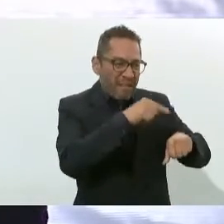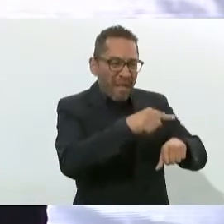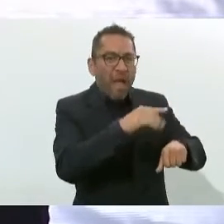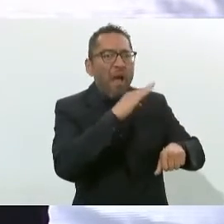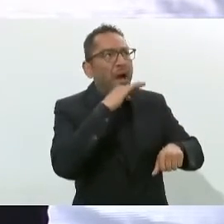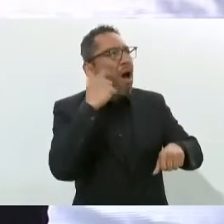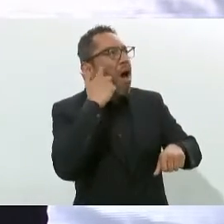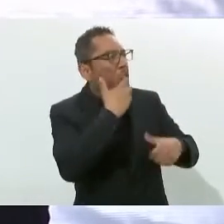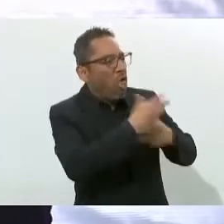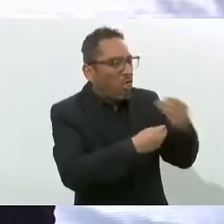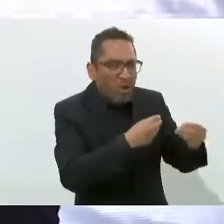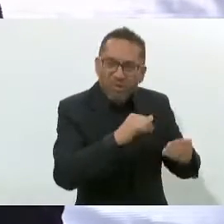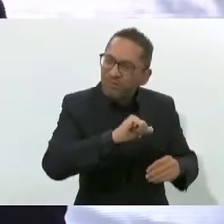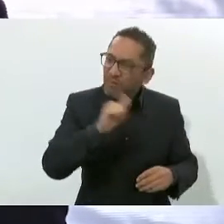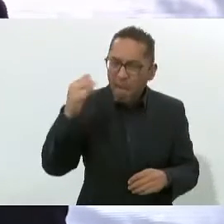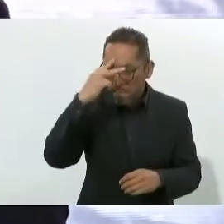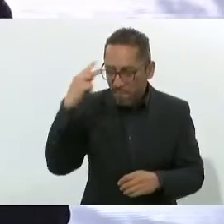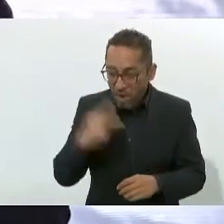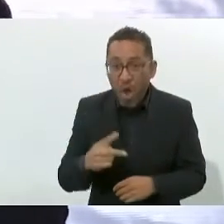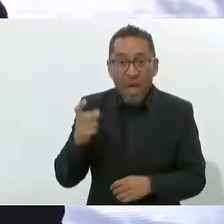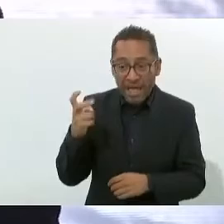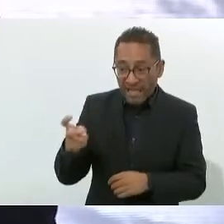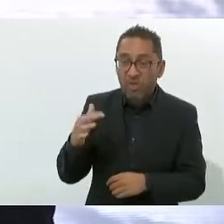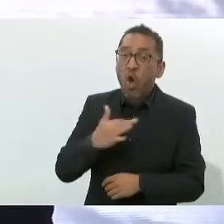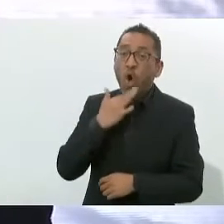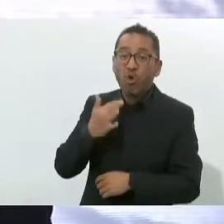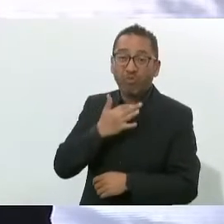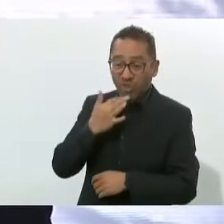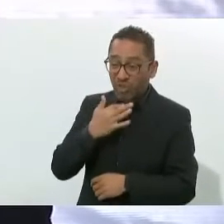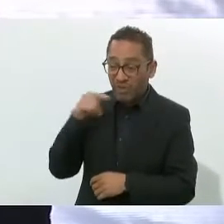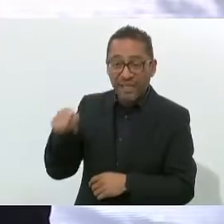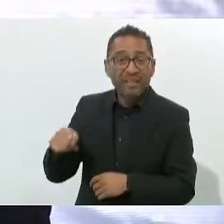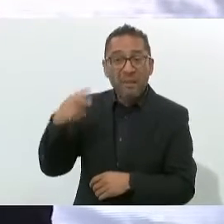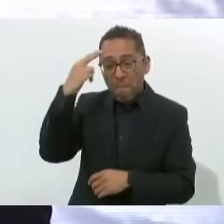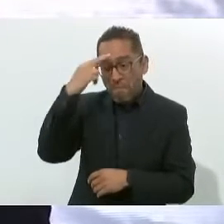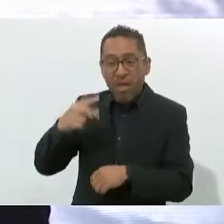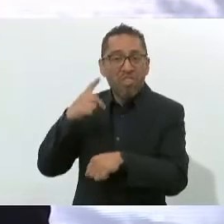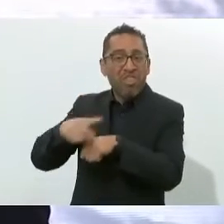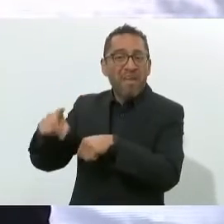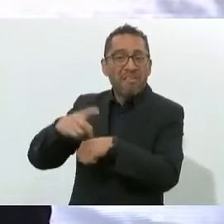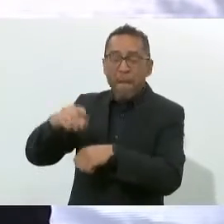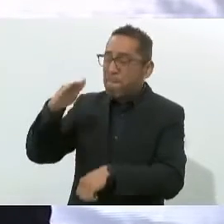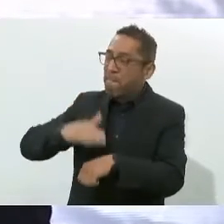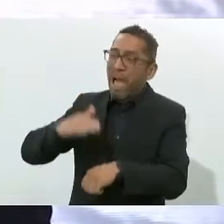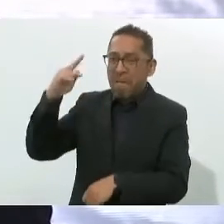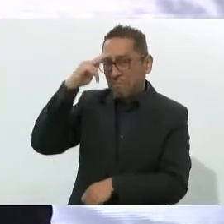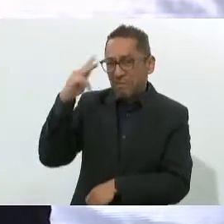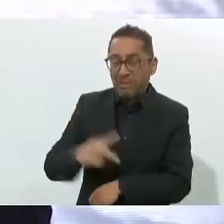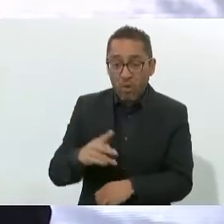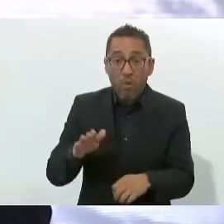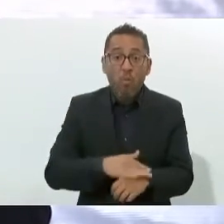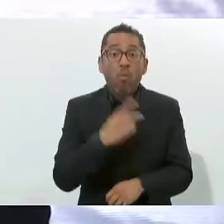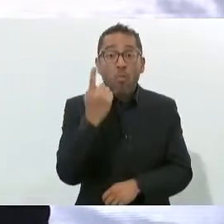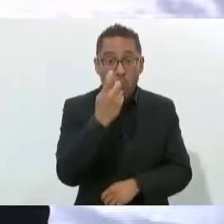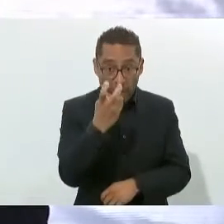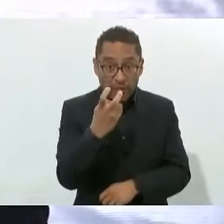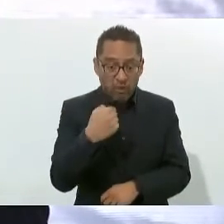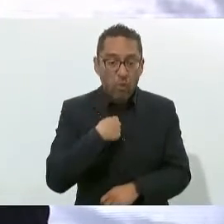Y eso es lo que más ha dañado a México. Por eso estoy aquí, en